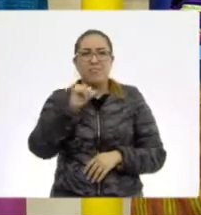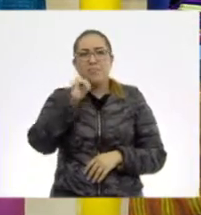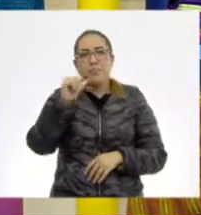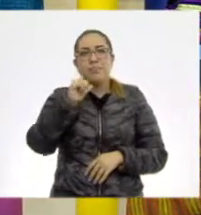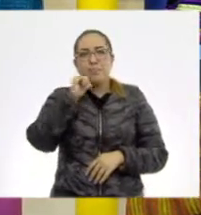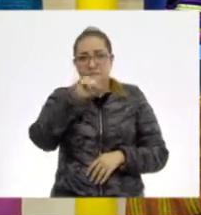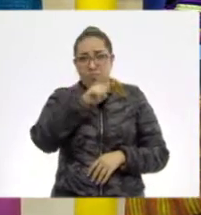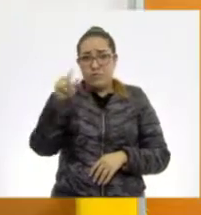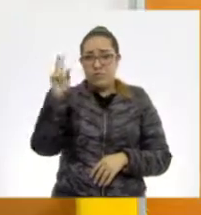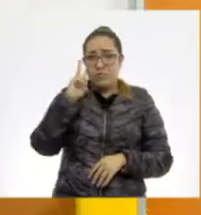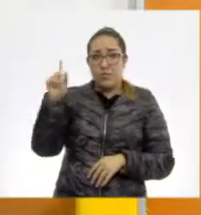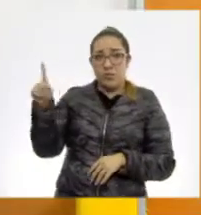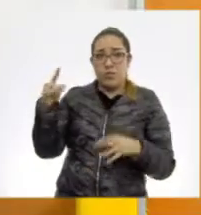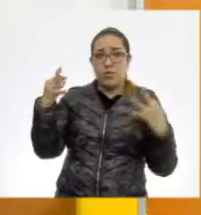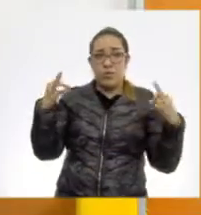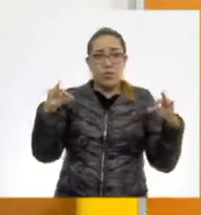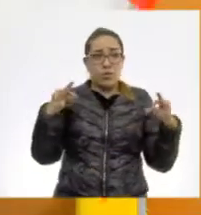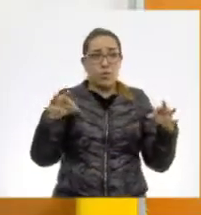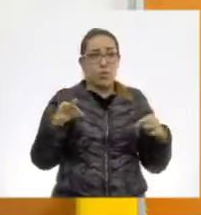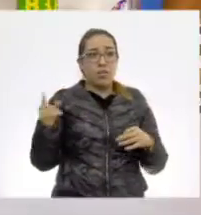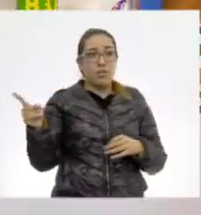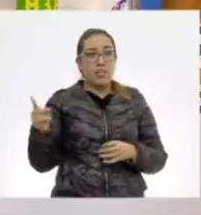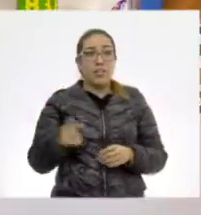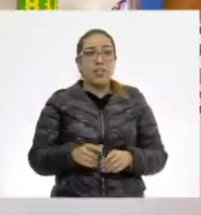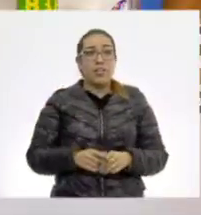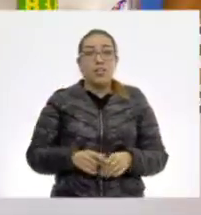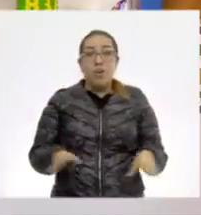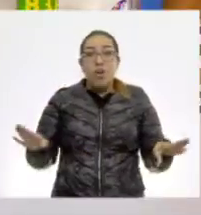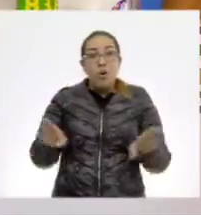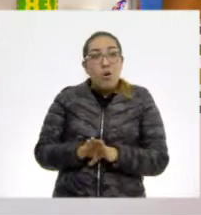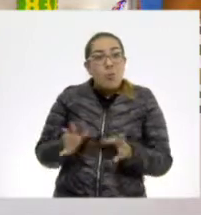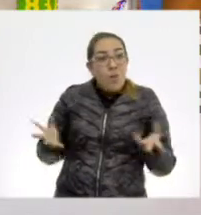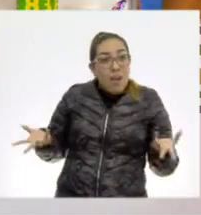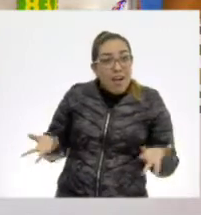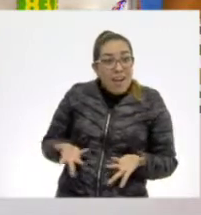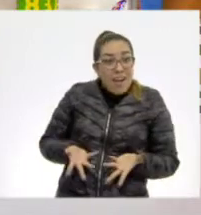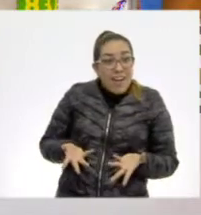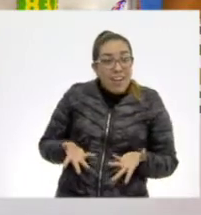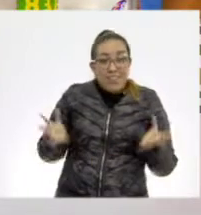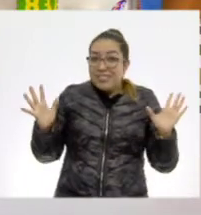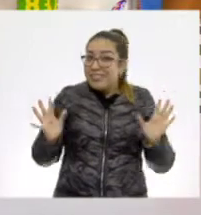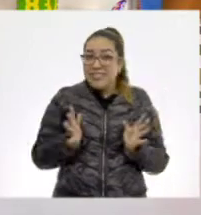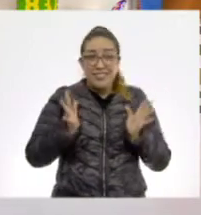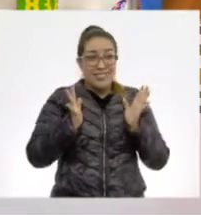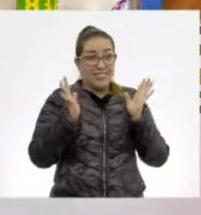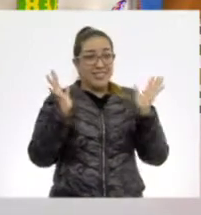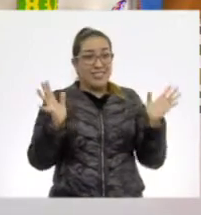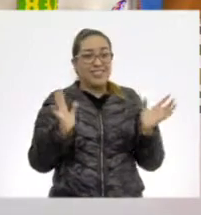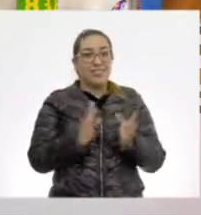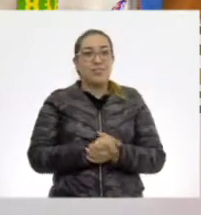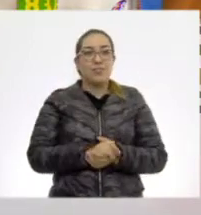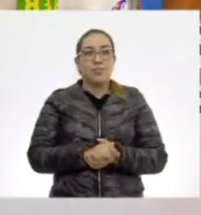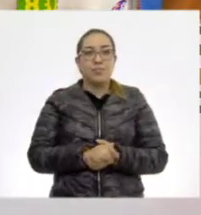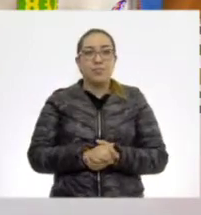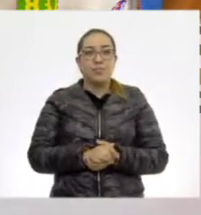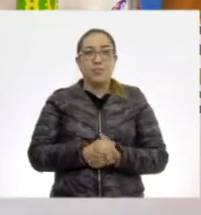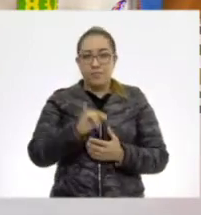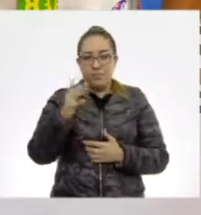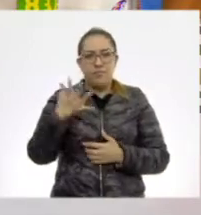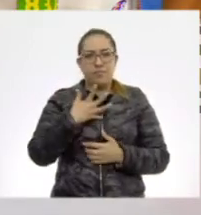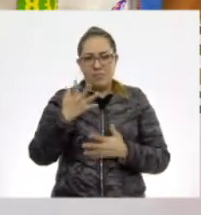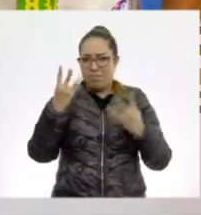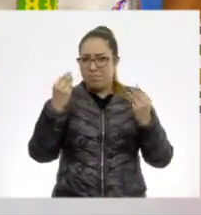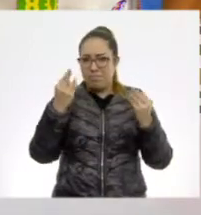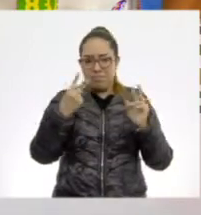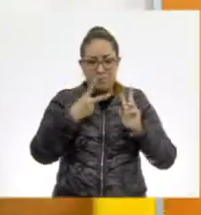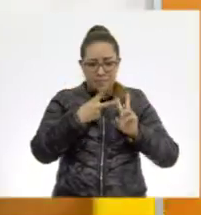ver, ustedes. Fíjate bien, aquí hay unas estrellas. ¿Cómo hizo eso? Yo quiero aprender. Denme hojas. ¿Verdad que sí? Trajimos muchas estrellas